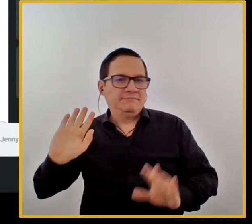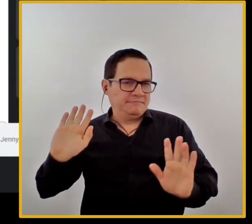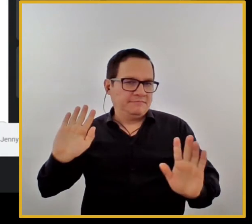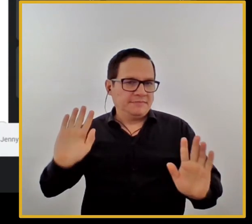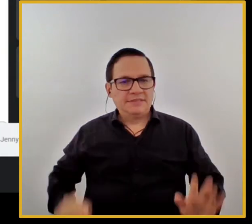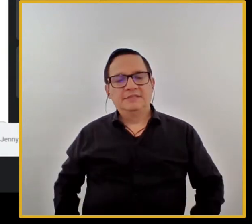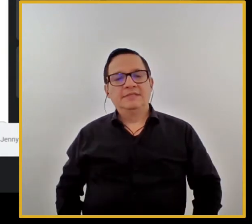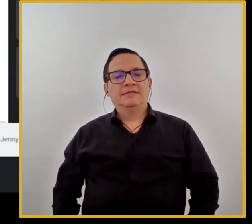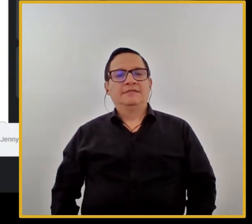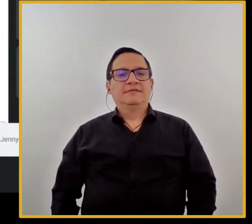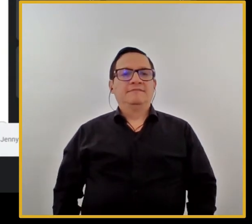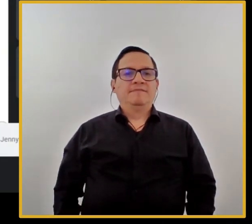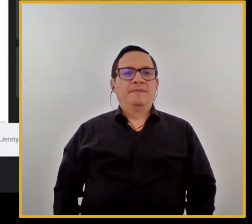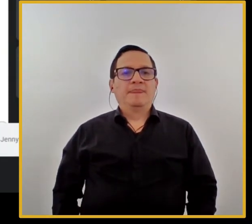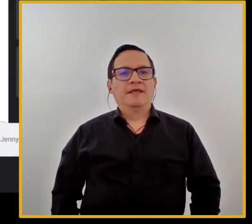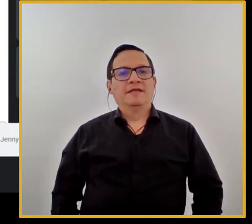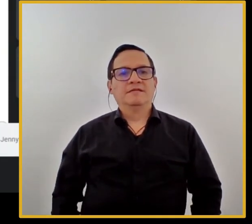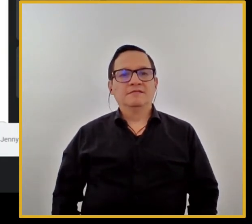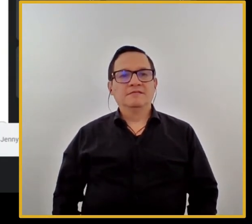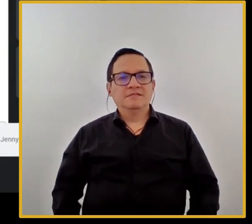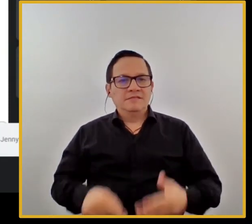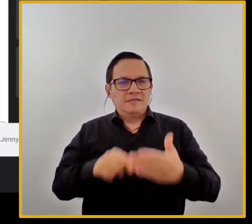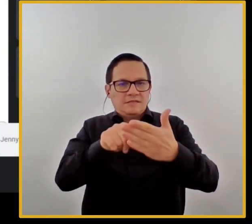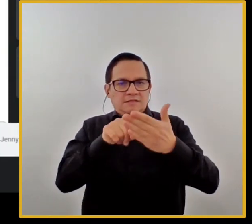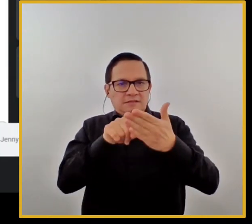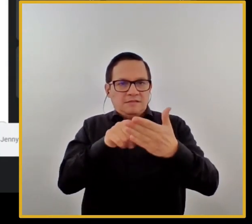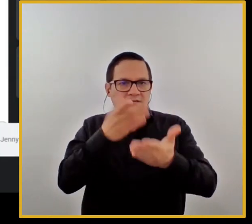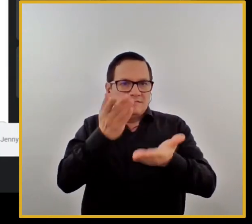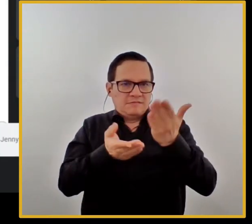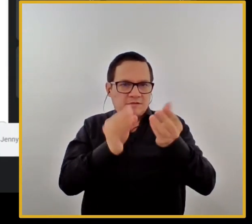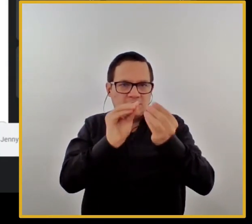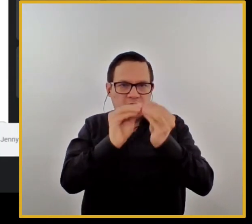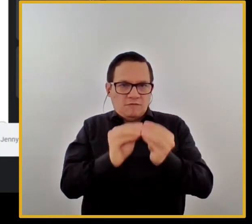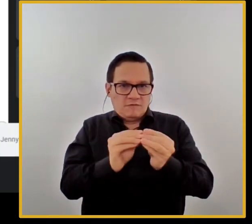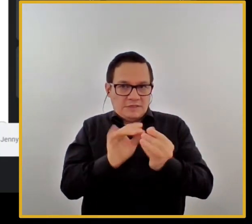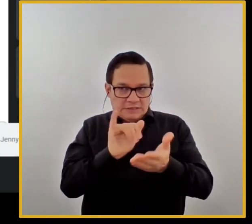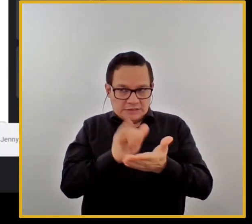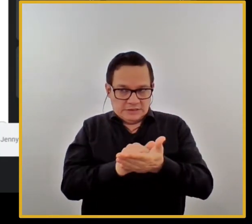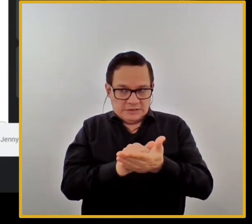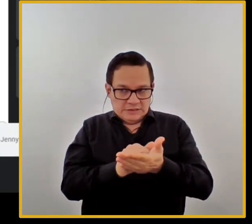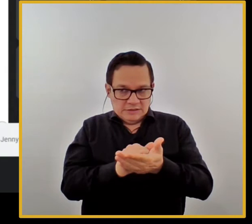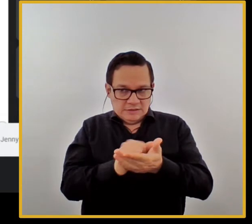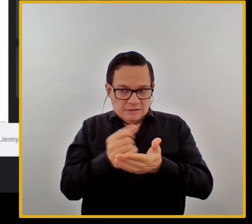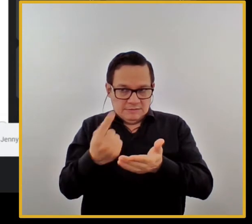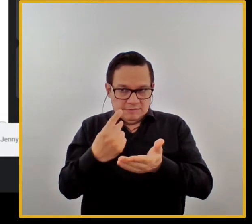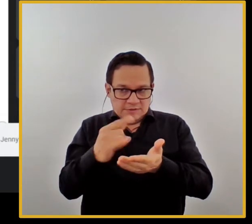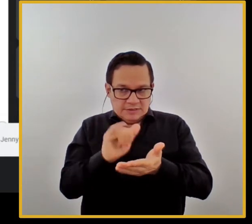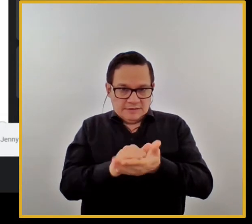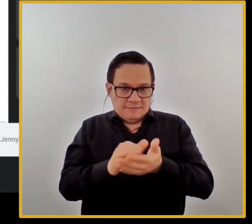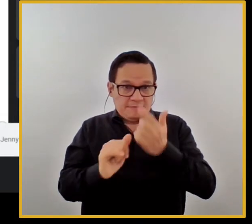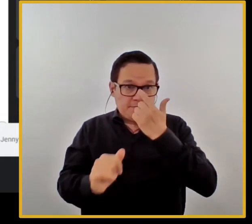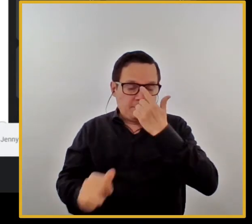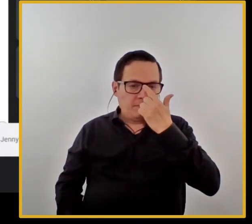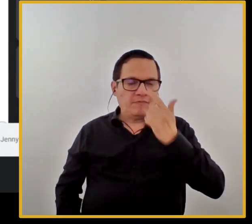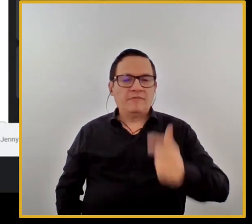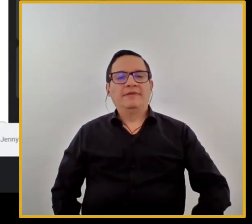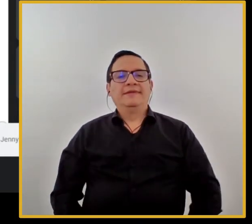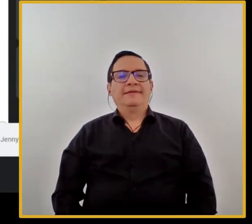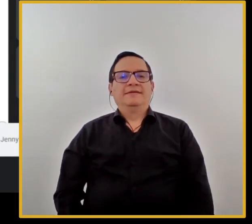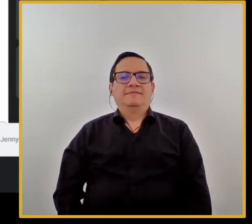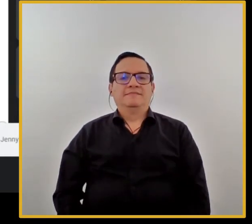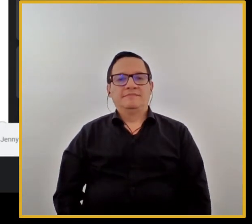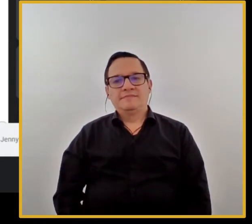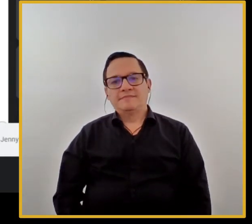acá, es esta U que yo la pudiera podido hacer de otra forma. Lo que medio es que se me entrecortó